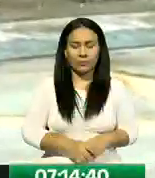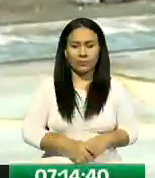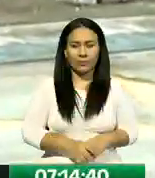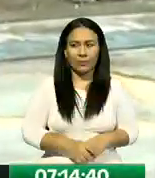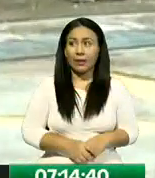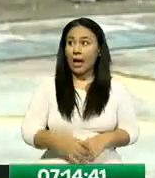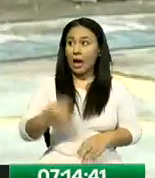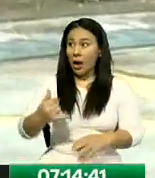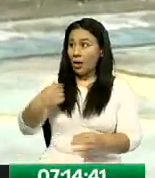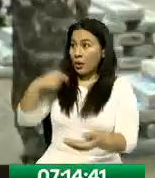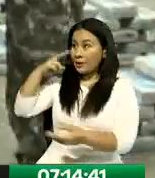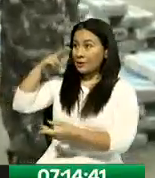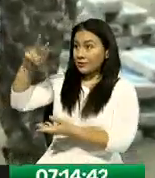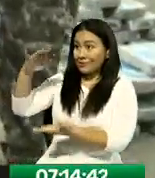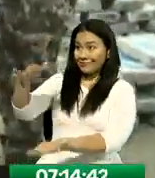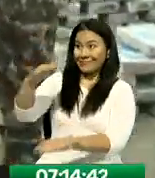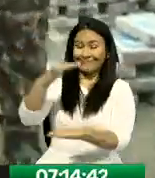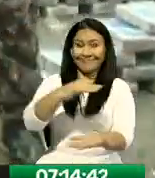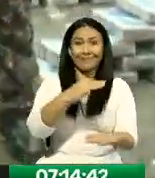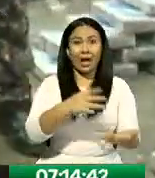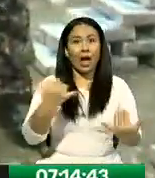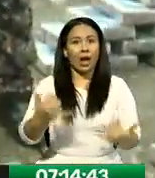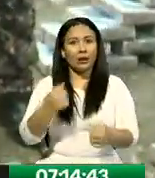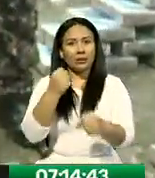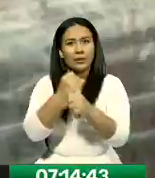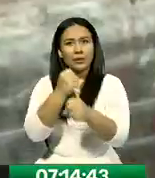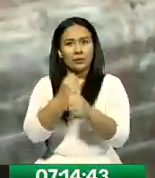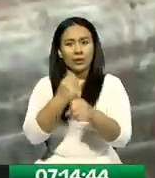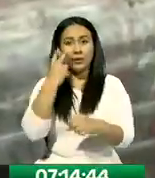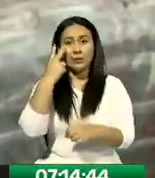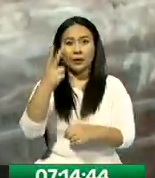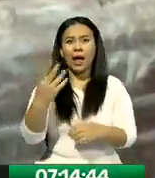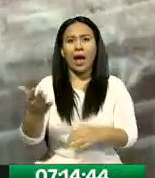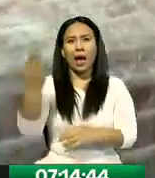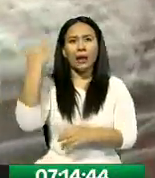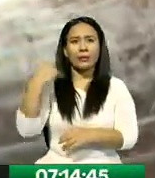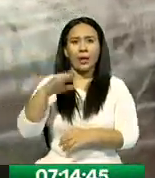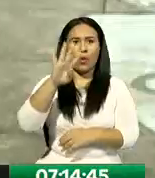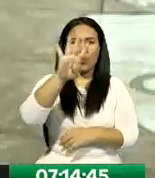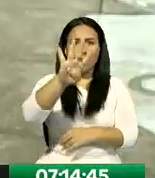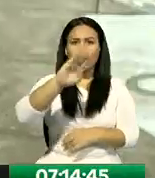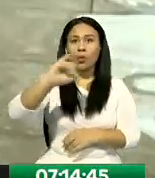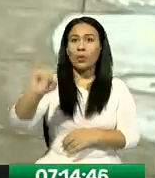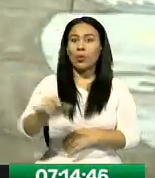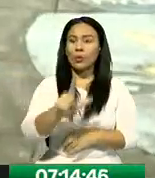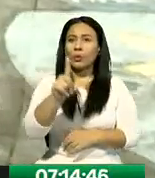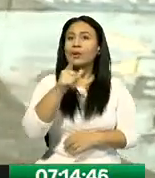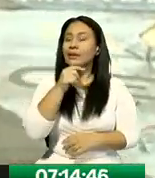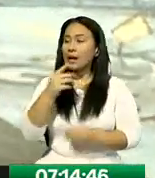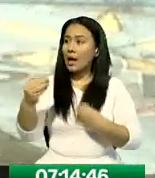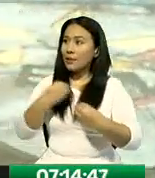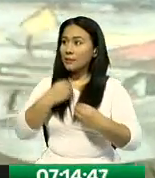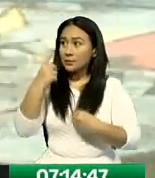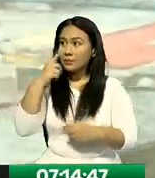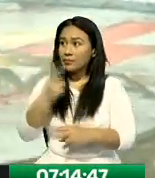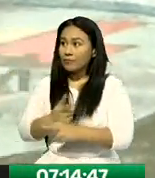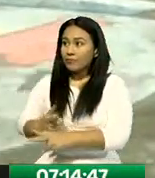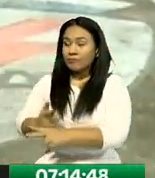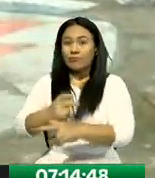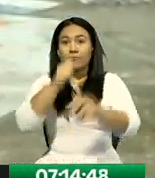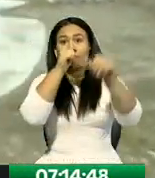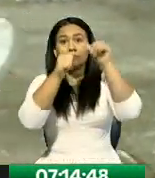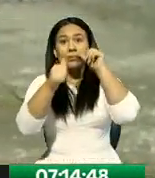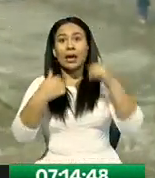Las 2 toneladas de droga habrían sido decomisadas durante un operativo de control ejecutado el pasado 4 de julio. Según los gendarmes de la unidad antinarcóticos,